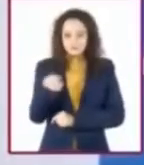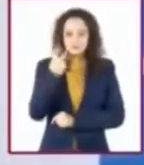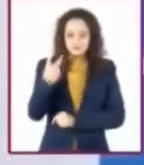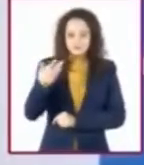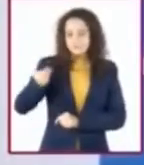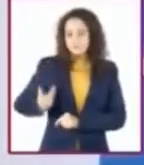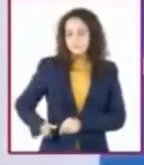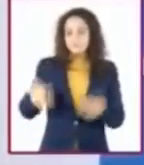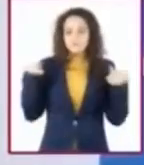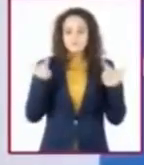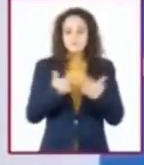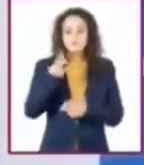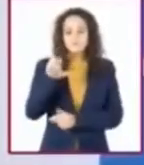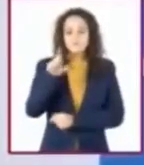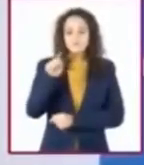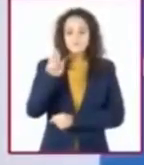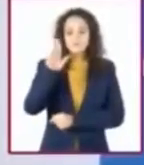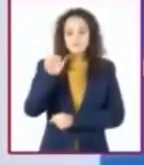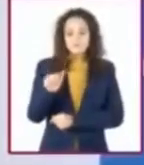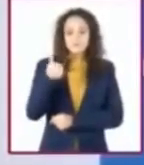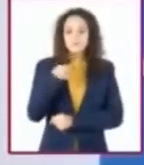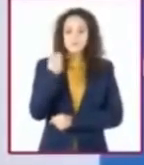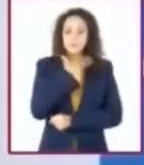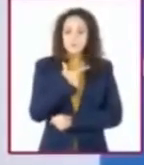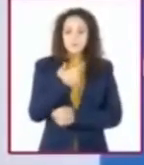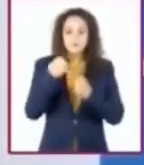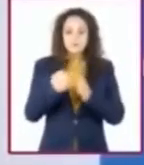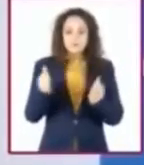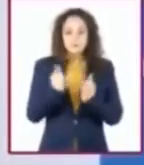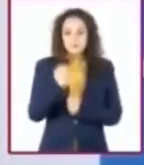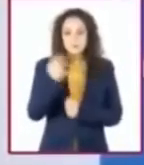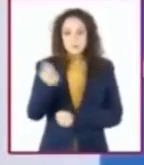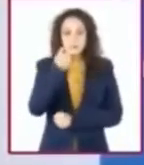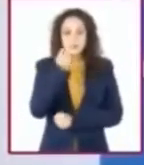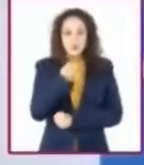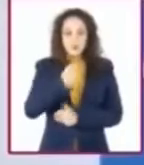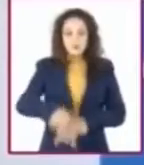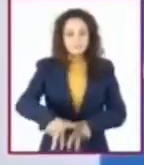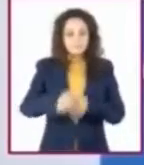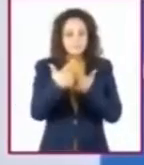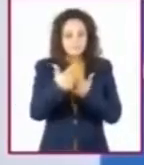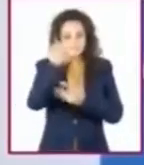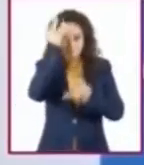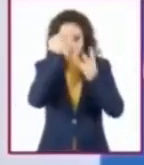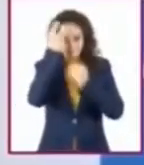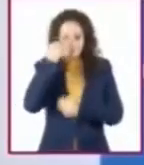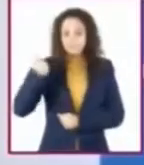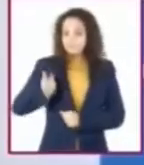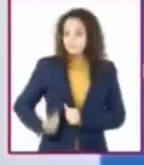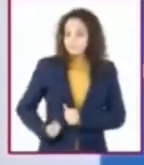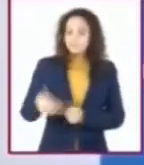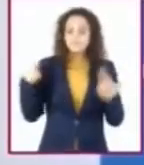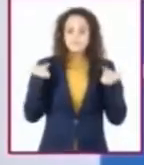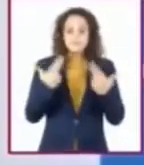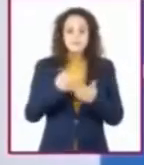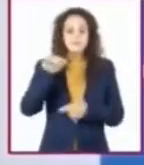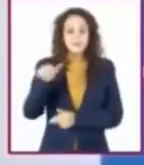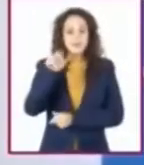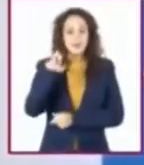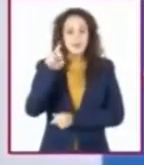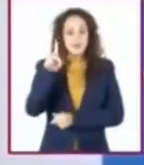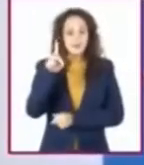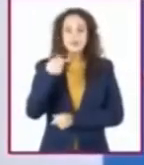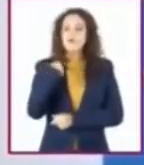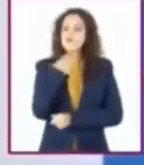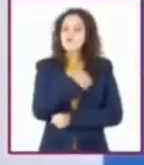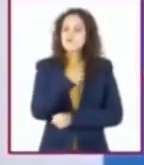mucho gusto estar con ustedes en este proyecto de educación a distancia. Yo soy el profesor Jared y estoy muy contento de darles la